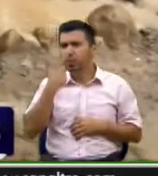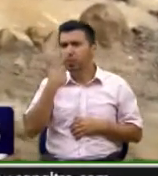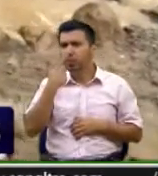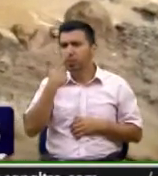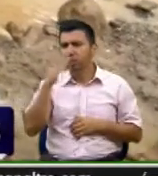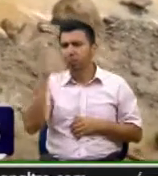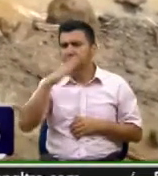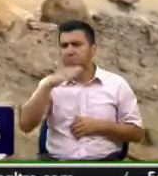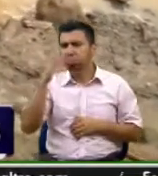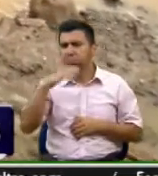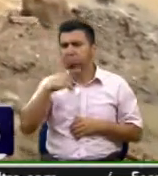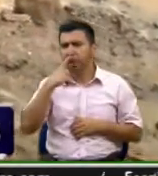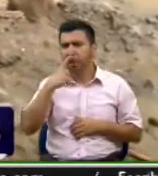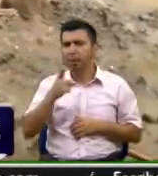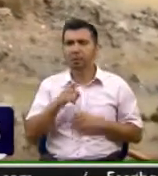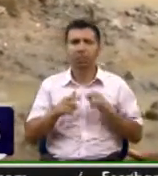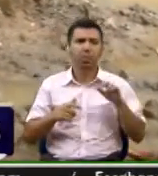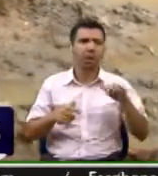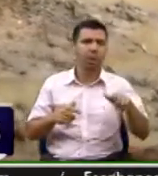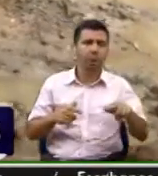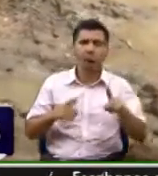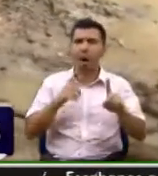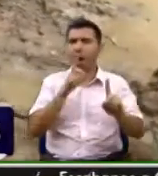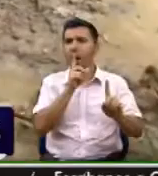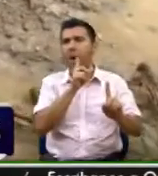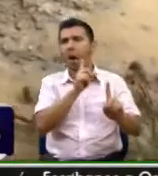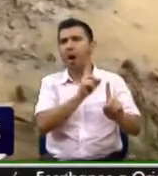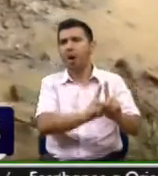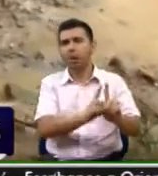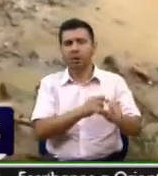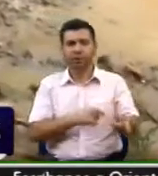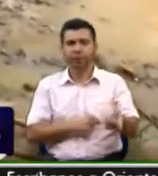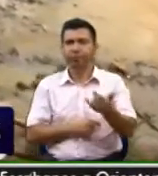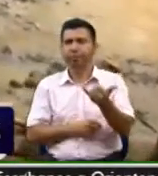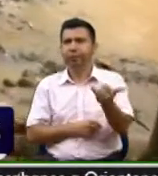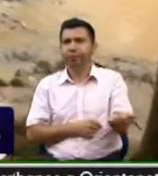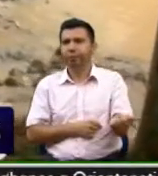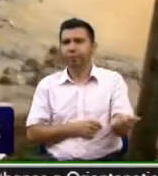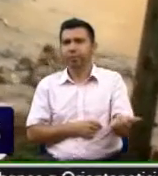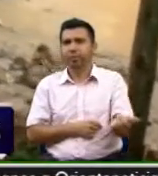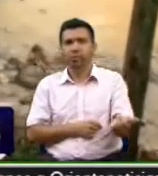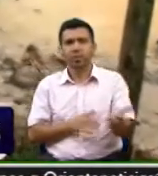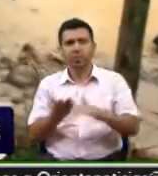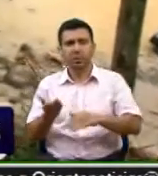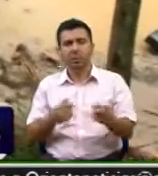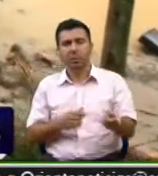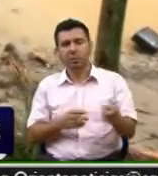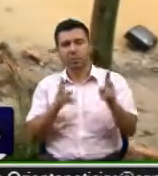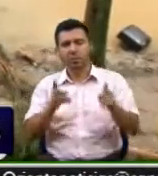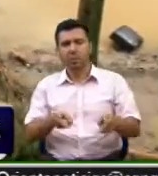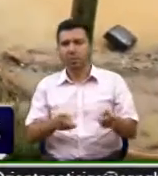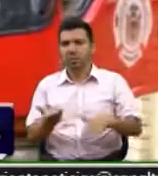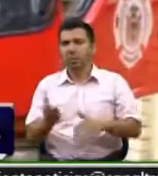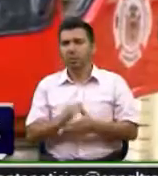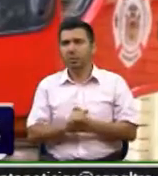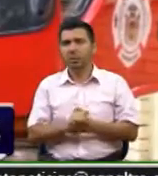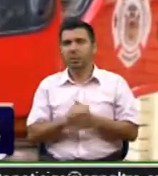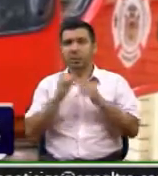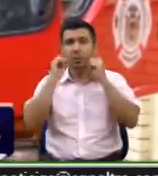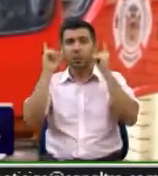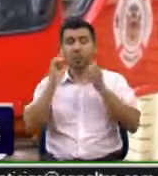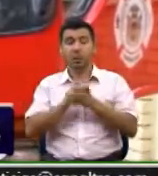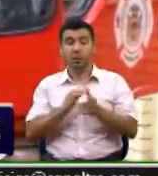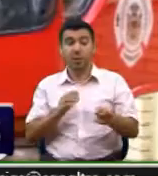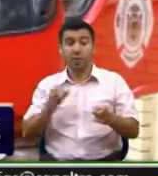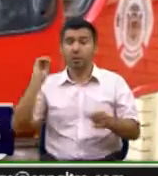dar anuncio a los organismos de socorro. Nosotros nos reportó la policía que le colaboraron para extraer un cuerpo